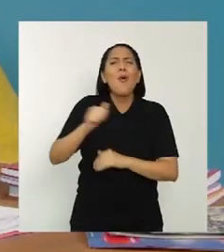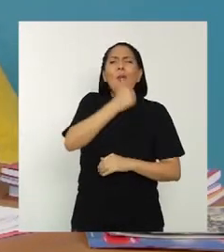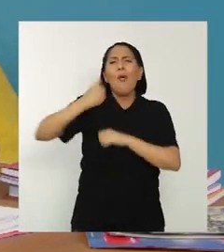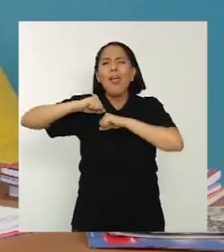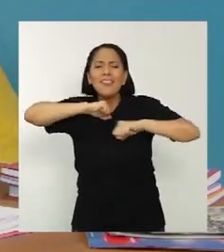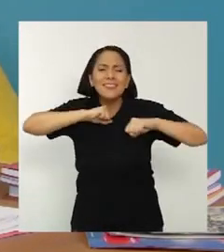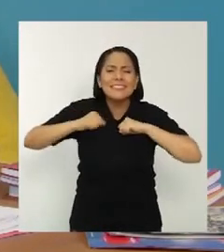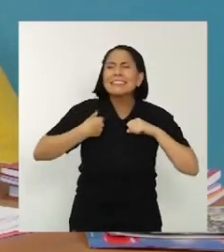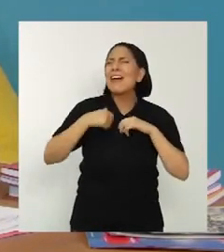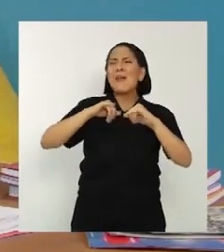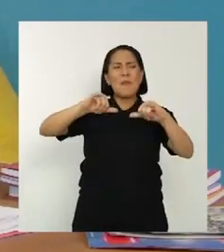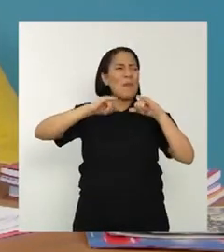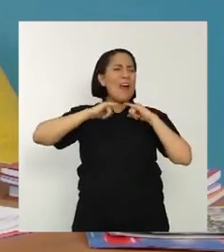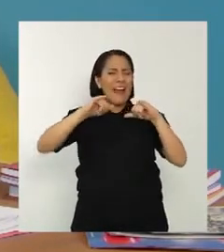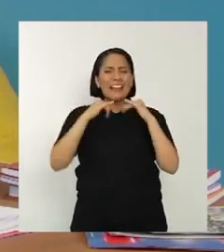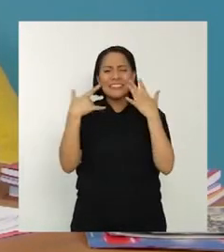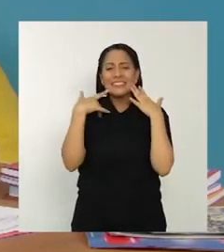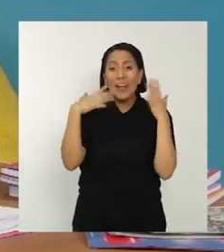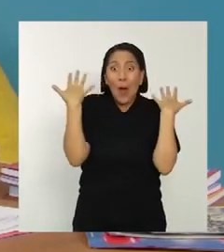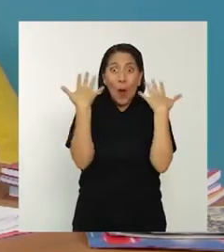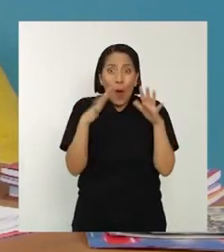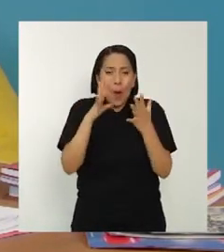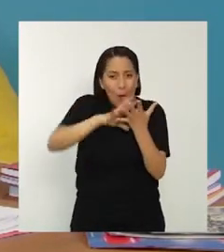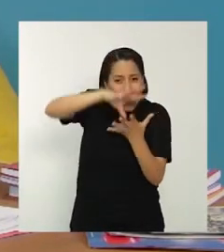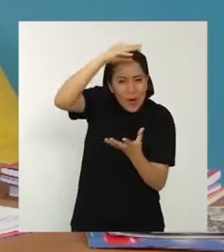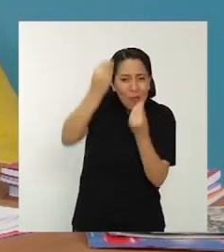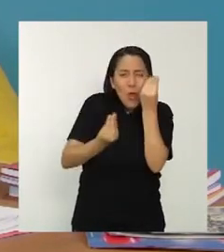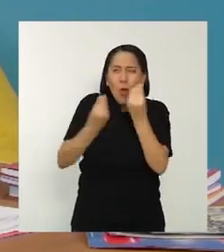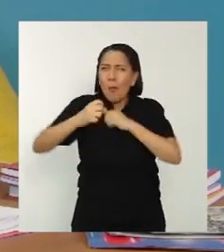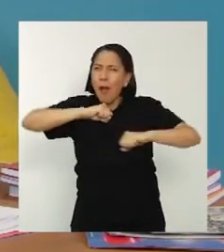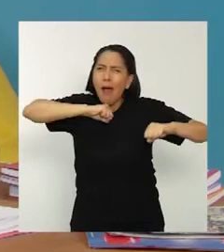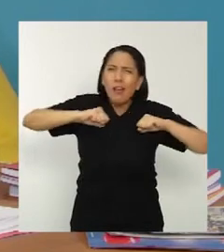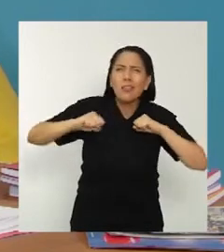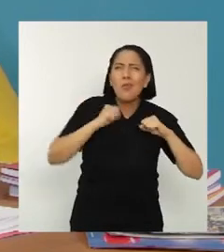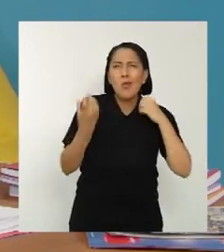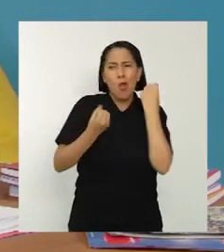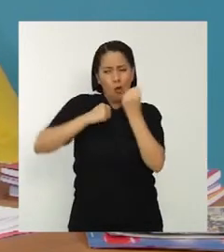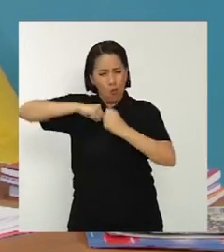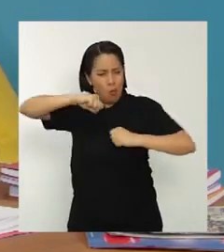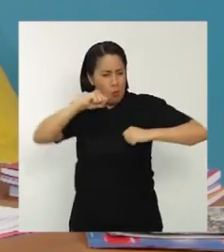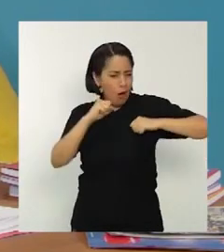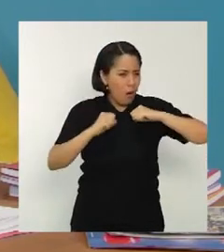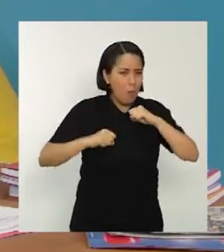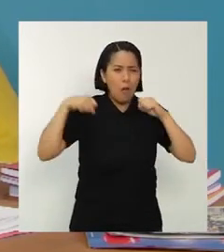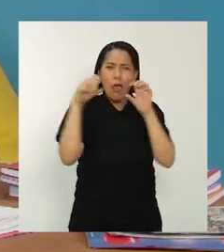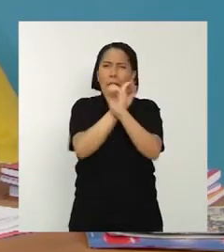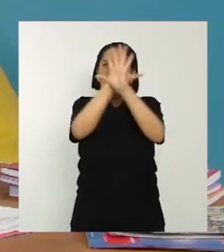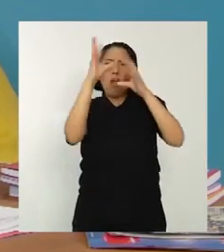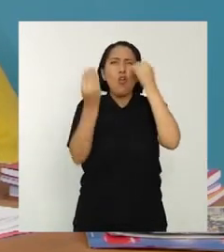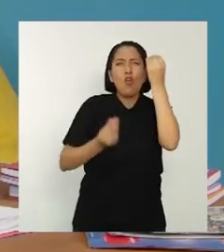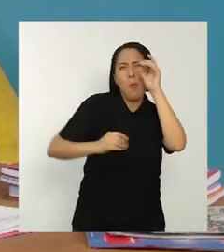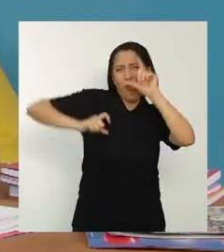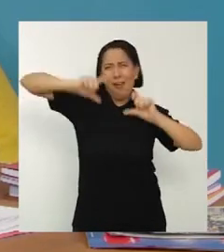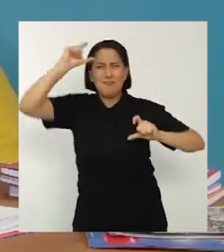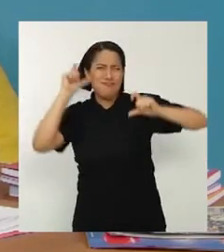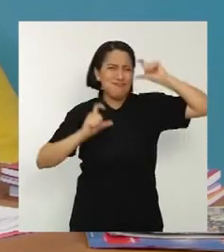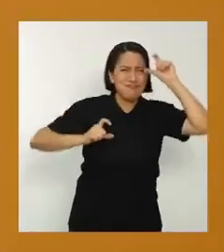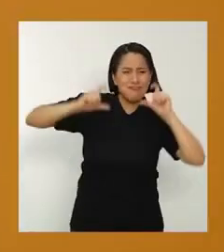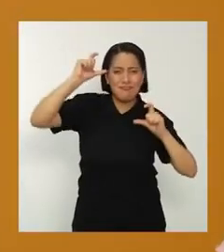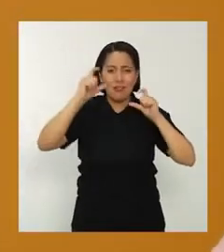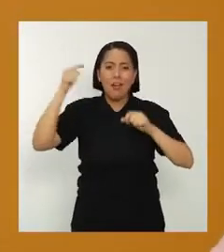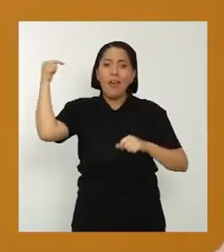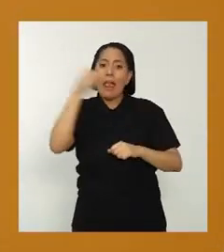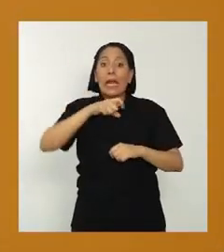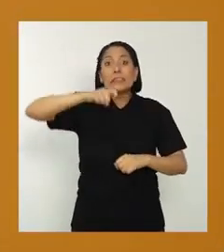otras actividades. Yo también. Hoy aprendí que para que las actividades y movimientos sean claros, deben ser grandes y expresivos.